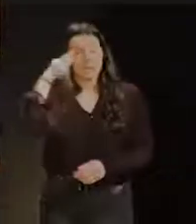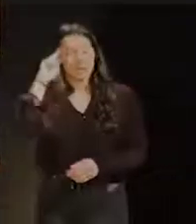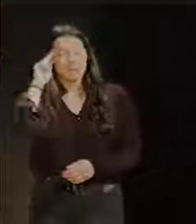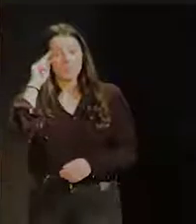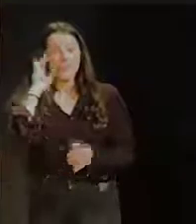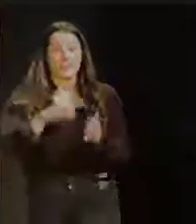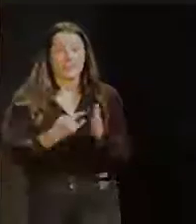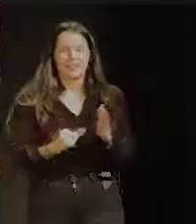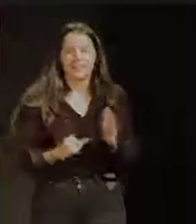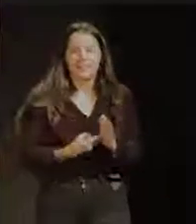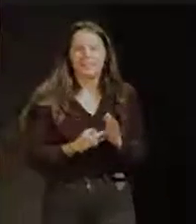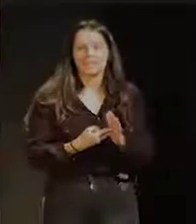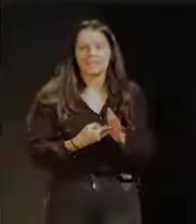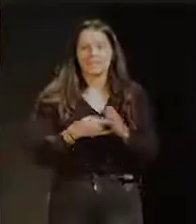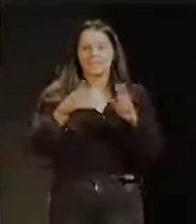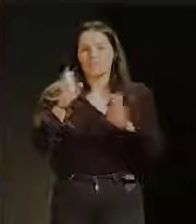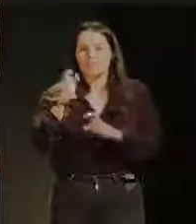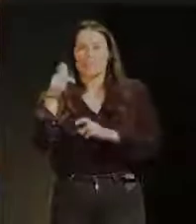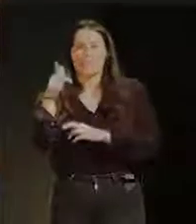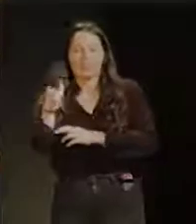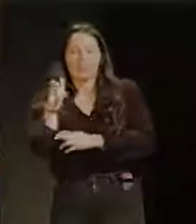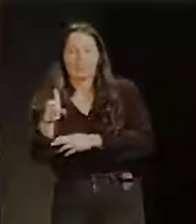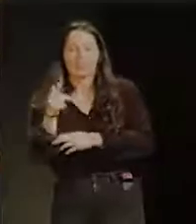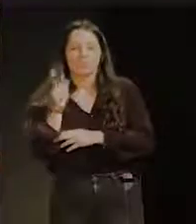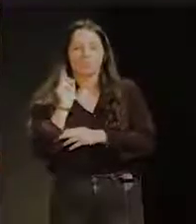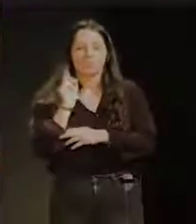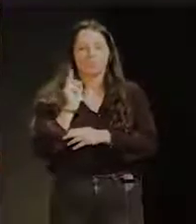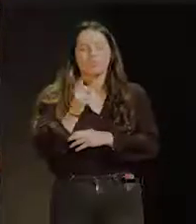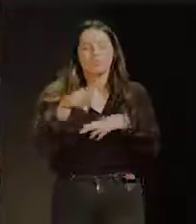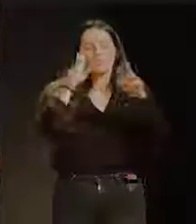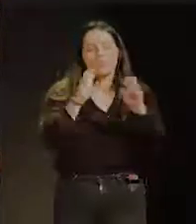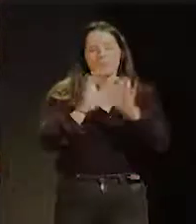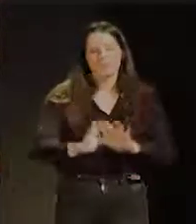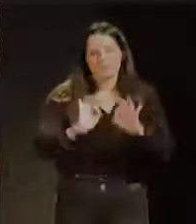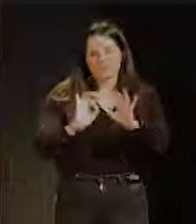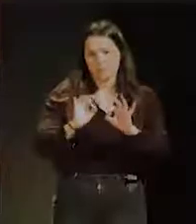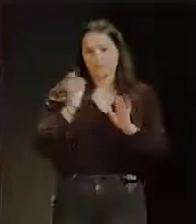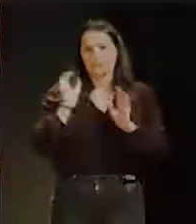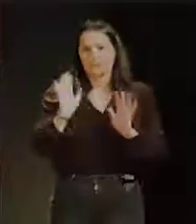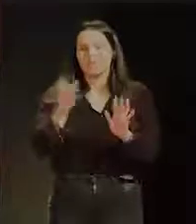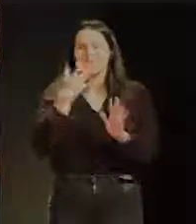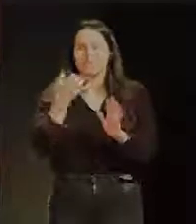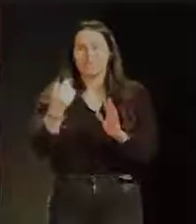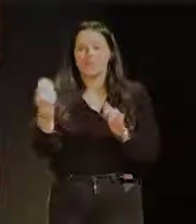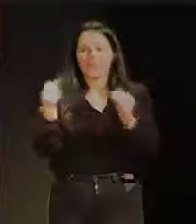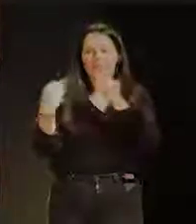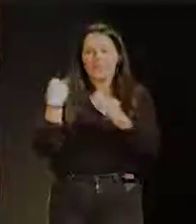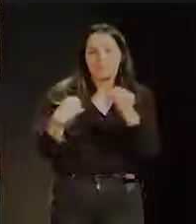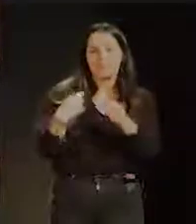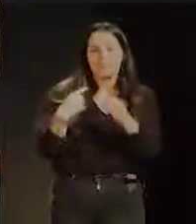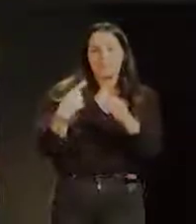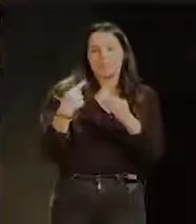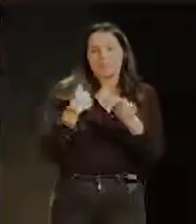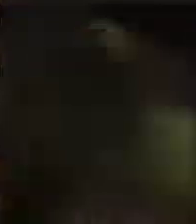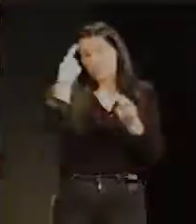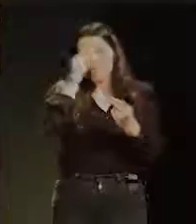experta técnica en derecho, sé solamente temas concretos, por lo tanto, si se plantean preguntas que realmente yo